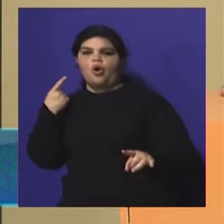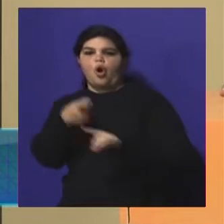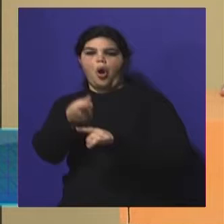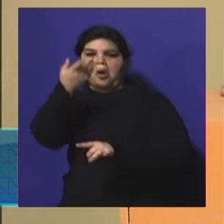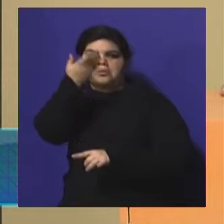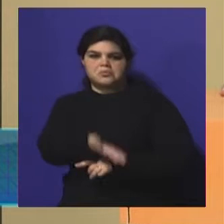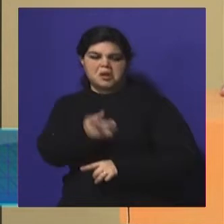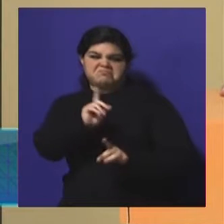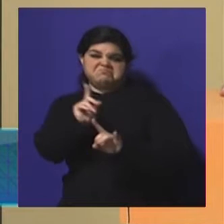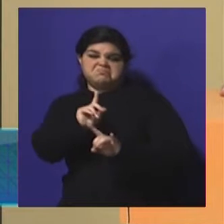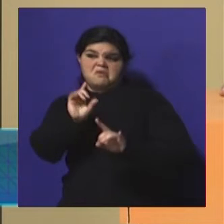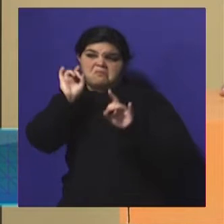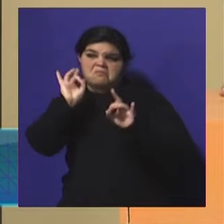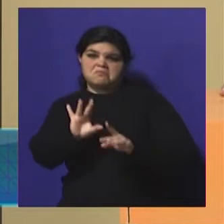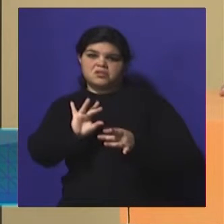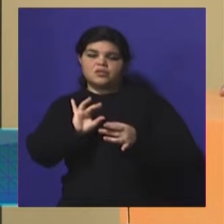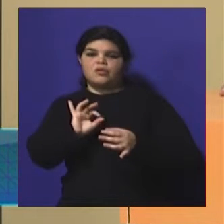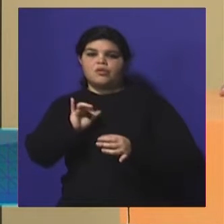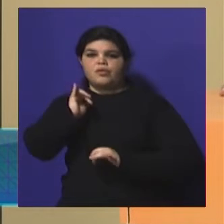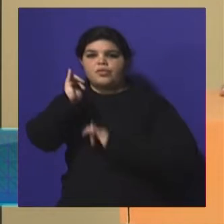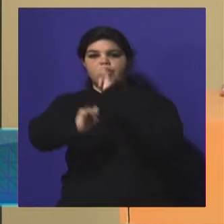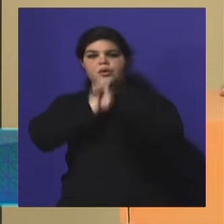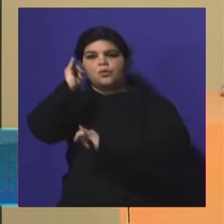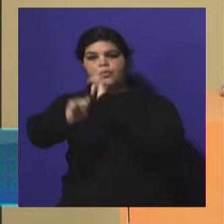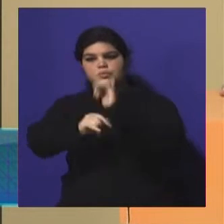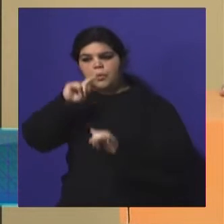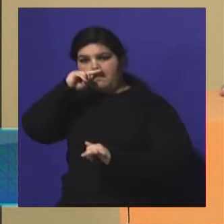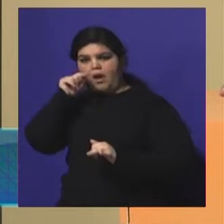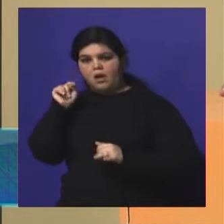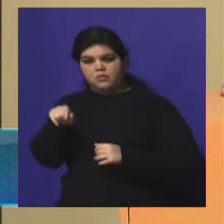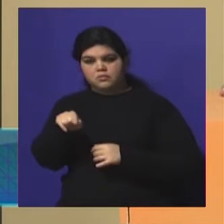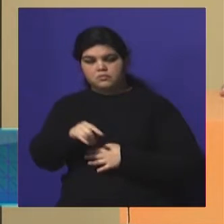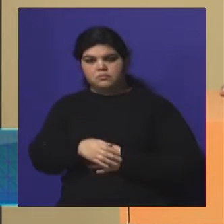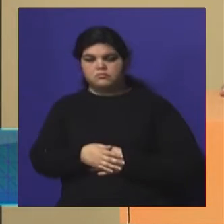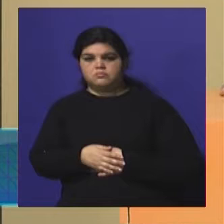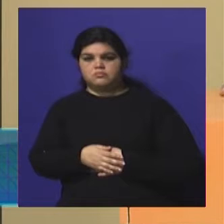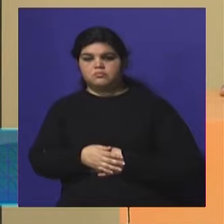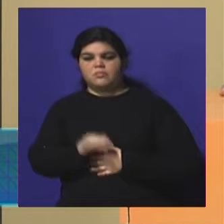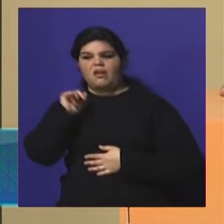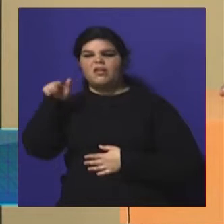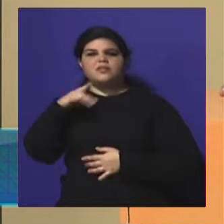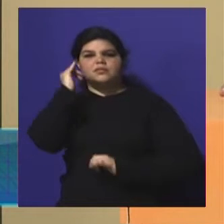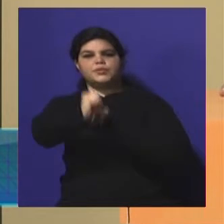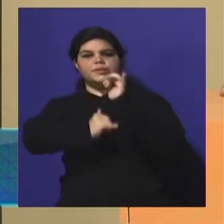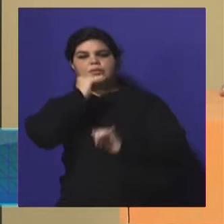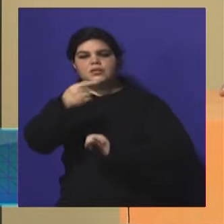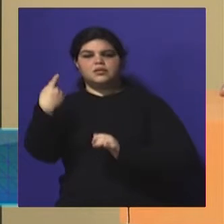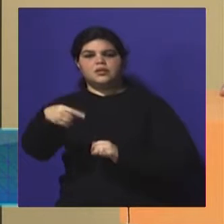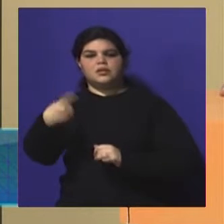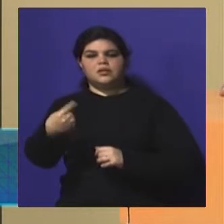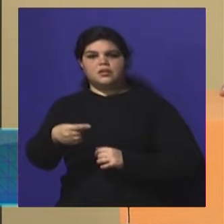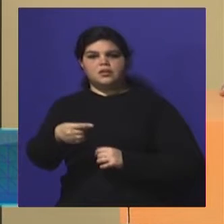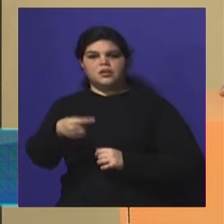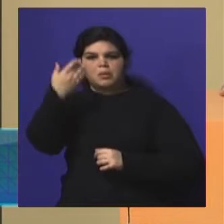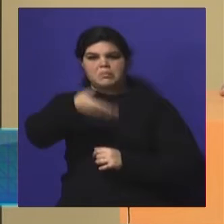una frase del discurso, ¿no? El discurso del presidente, en donde dijo que los próceres de aquel momento